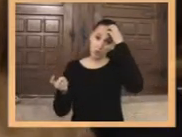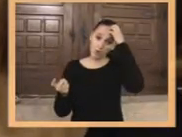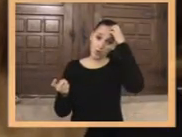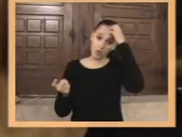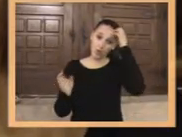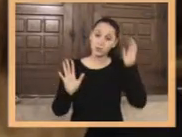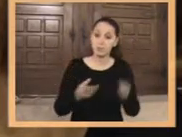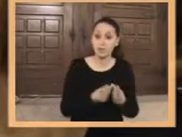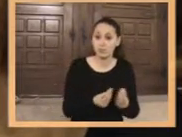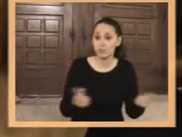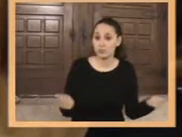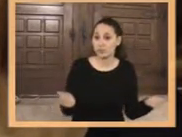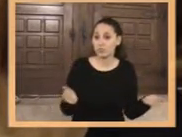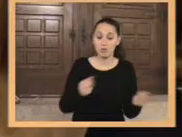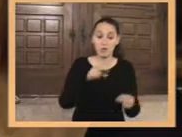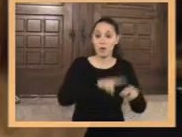cual